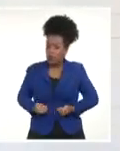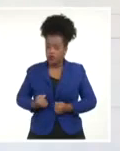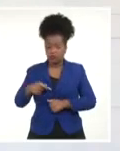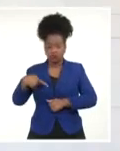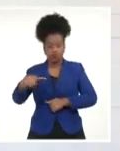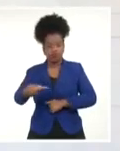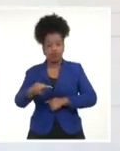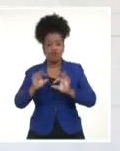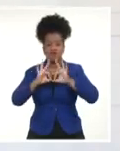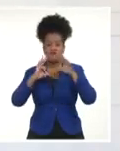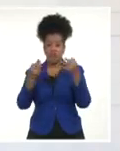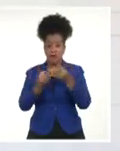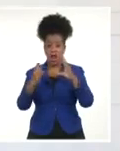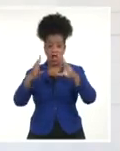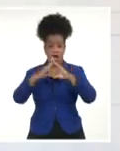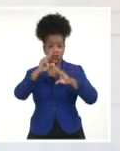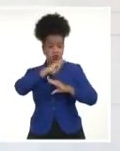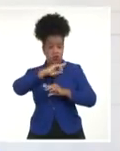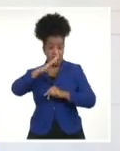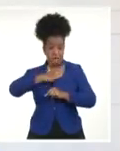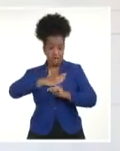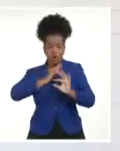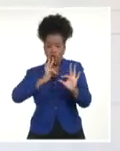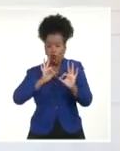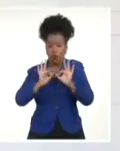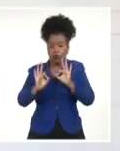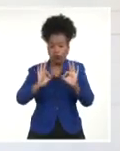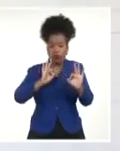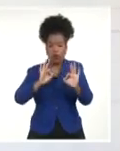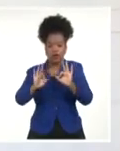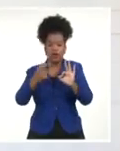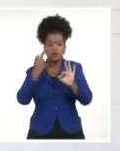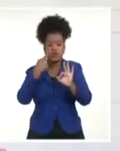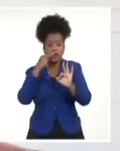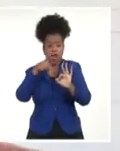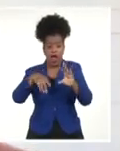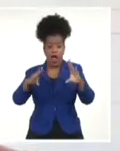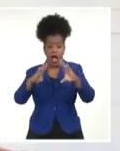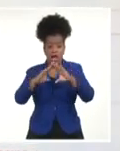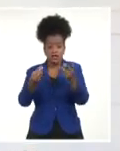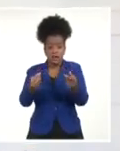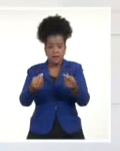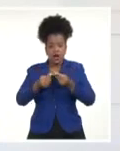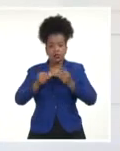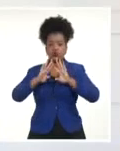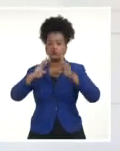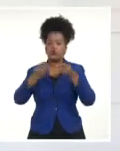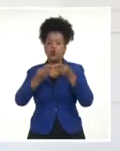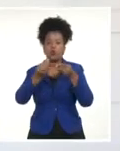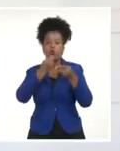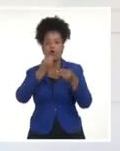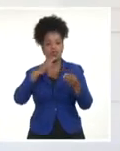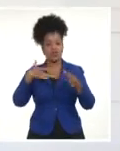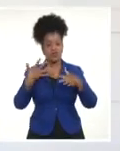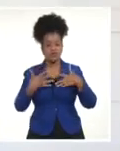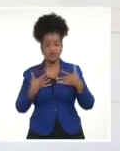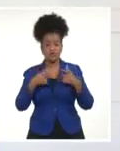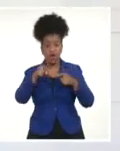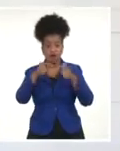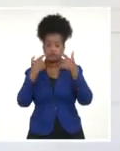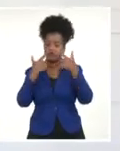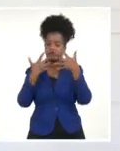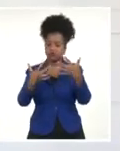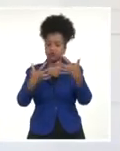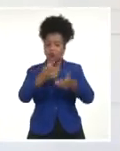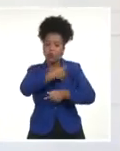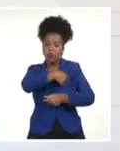propietarios, de los que la habitan y disfrutan, nos las están entregando hoy para disfrute de todos. Y eso es muy importante, que la comunidad se